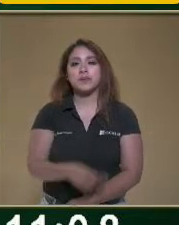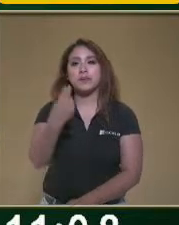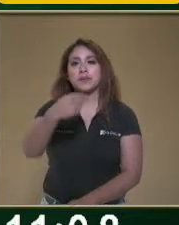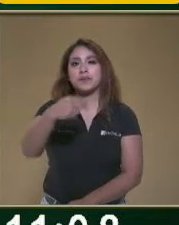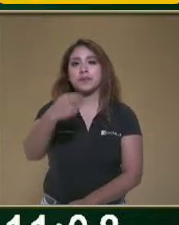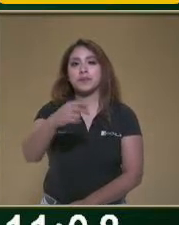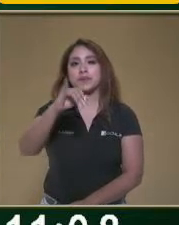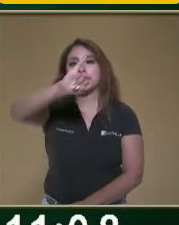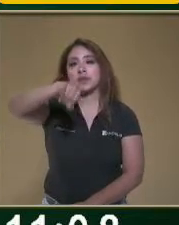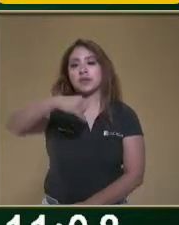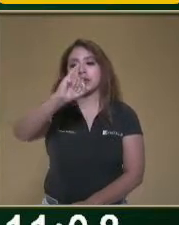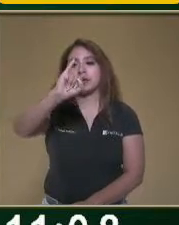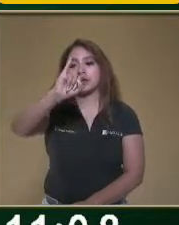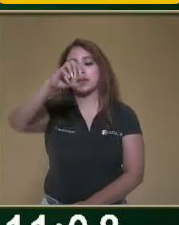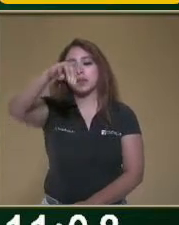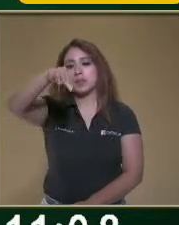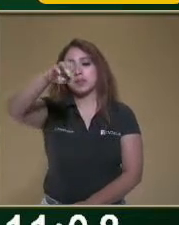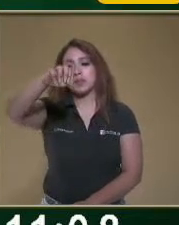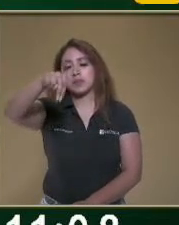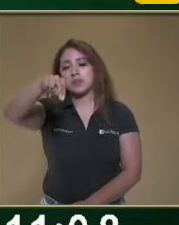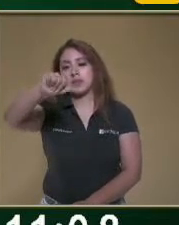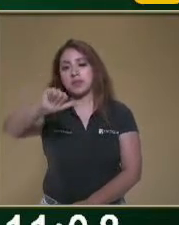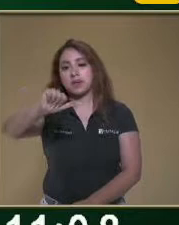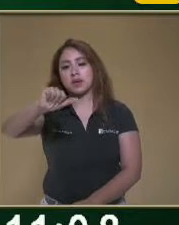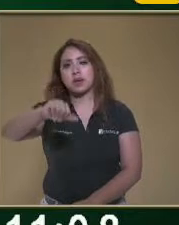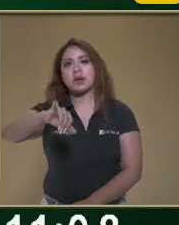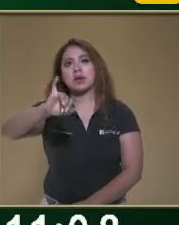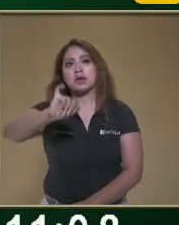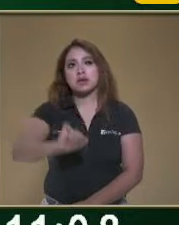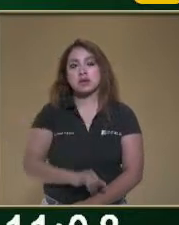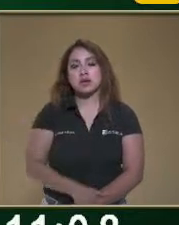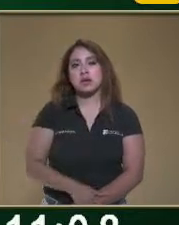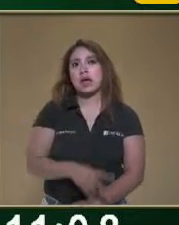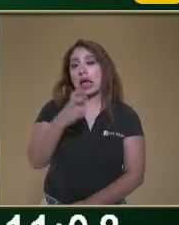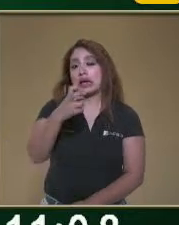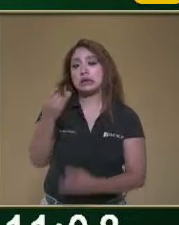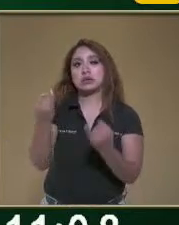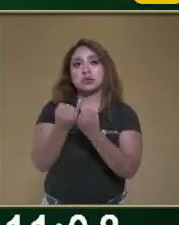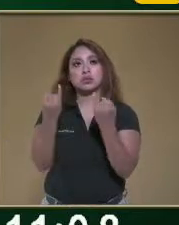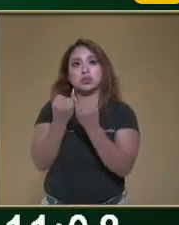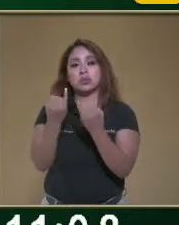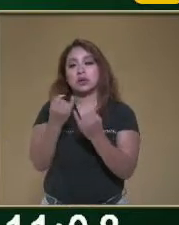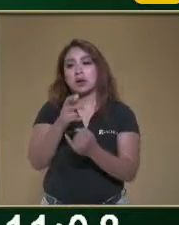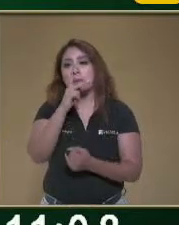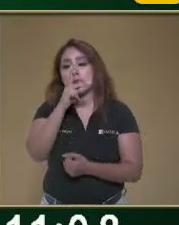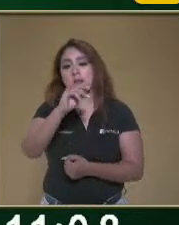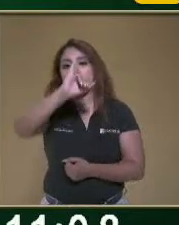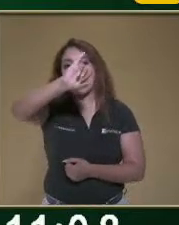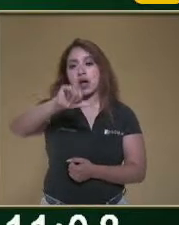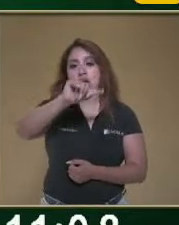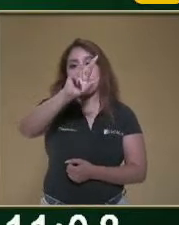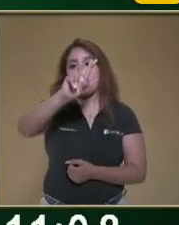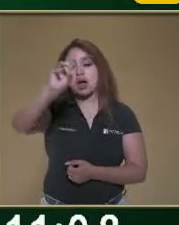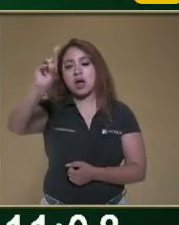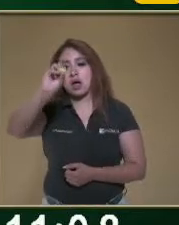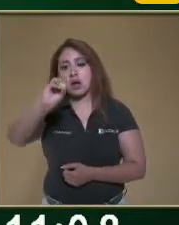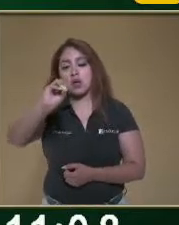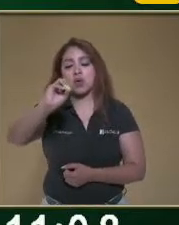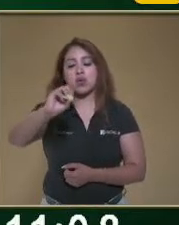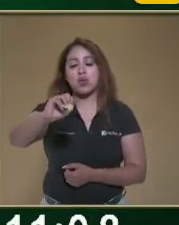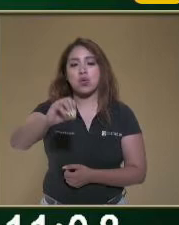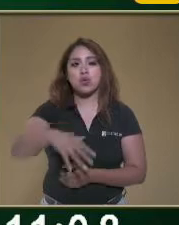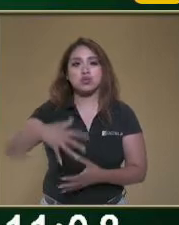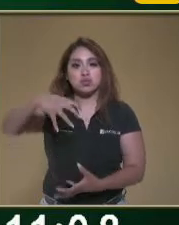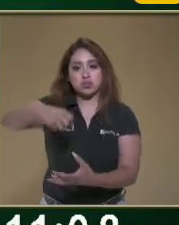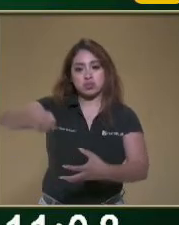Jimena. Y Jimena empieza igual que la palabra jabón. ¿Qué otra palabra empieza con esa letra, maestra? Jícama.